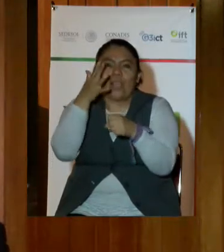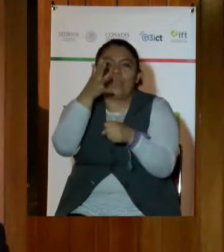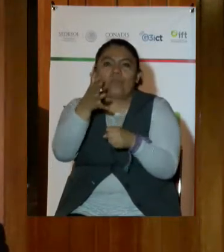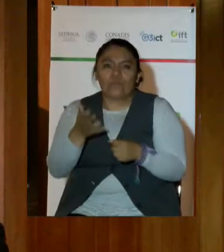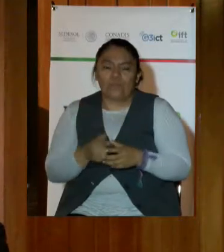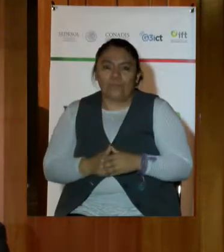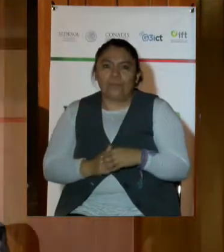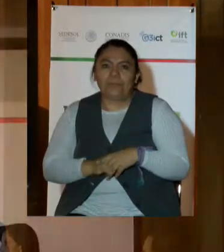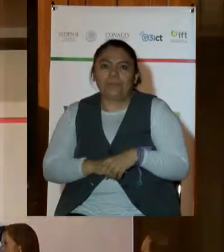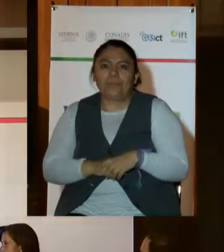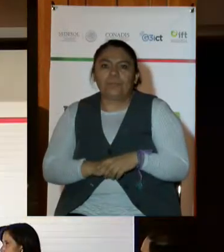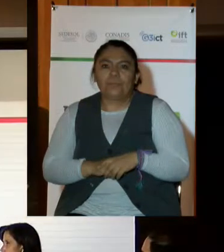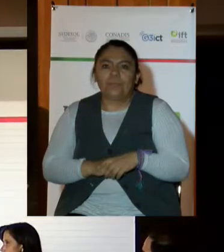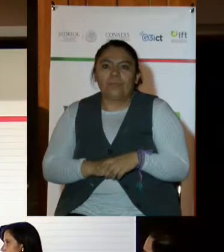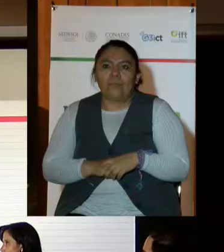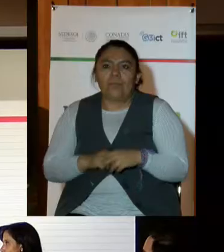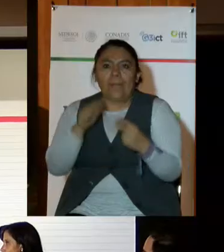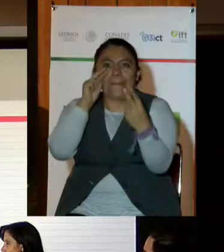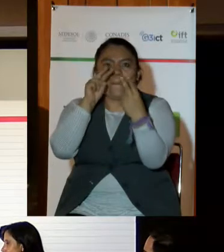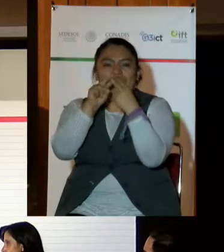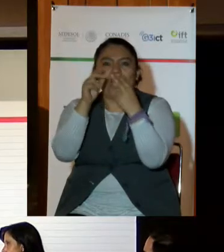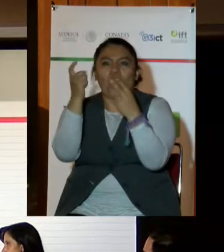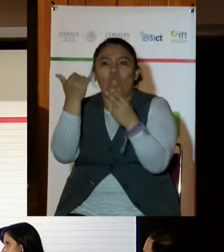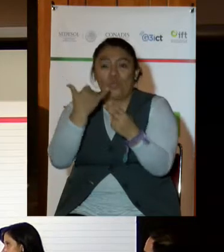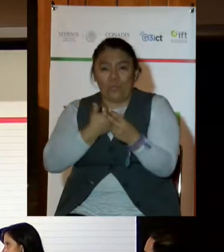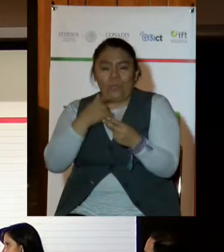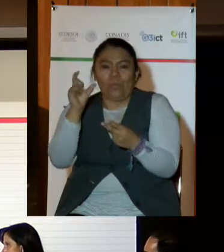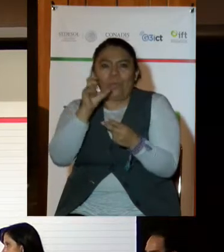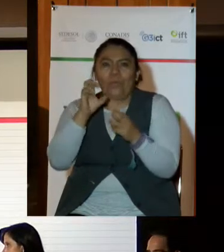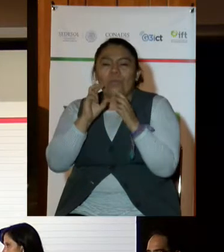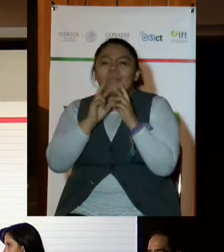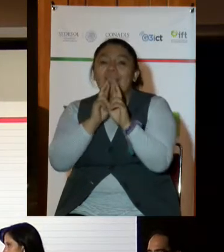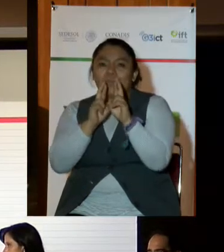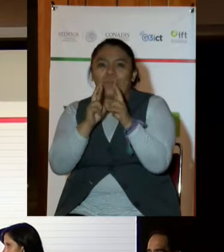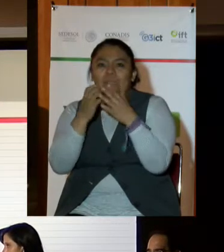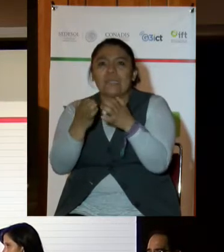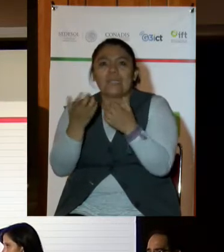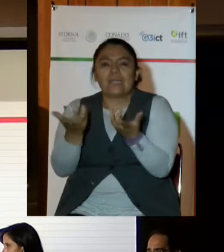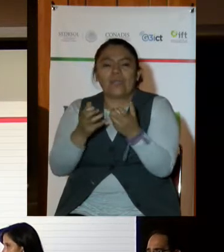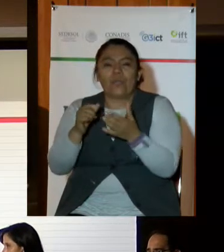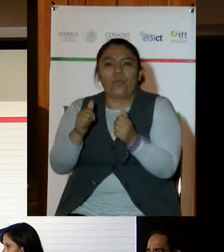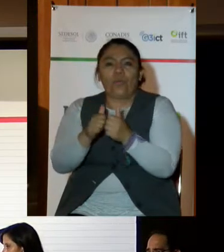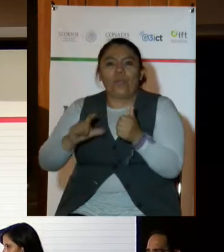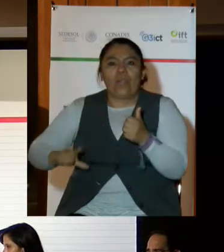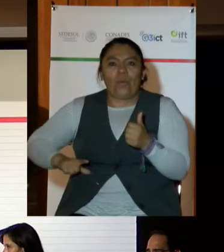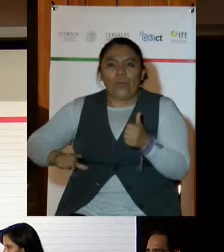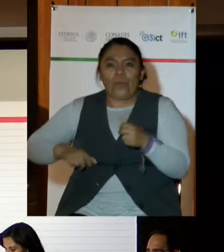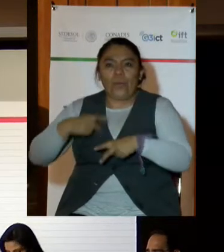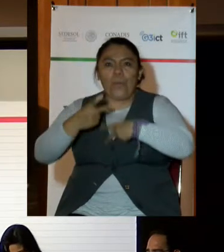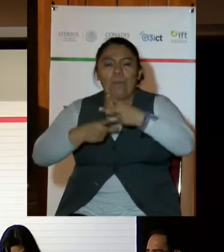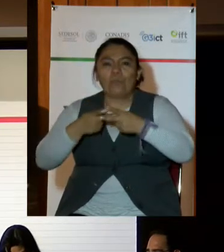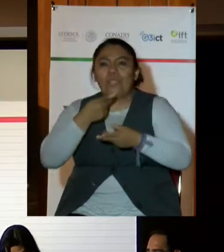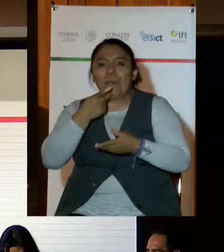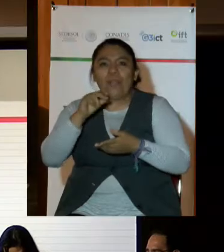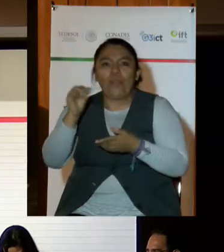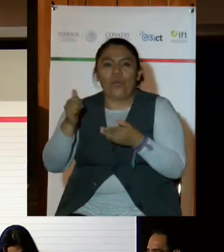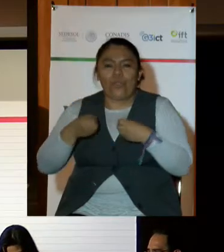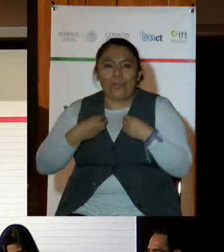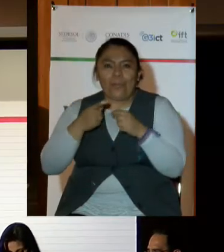quisiera saber o quisiera que nos comentaras tú cómo ves el tema de la accesibilidad a las TIC y a los servicios